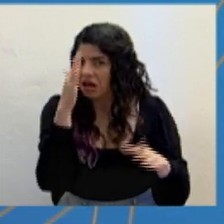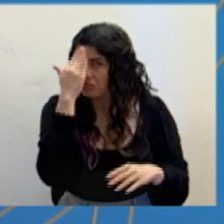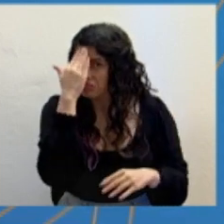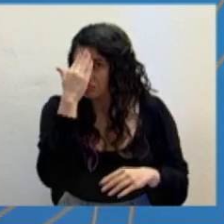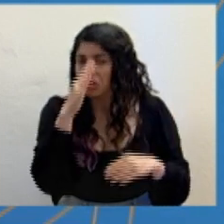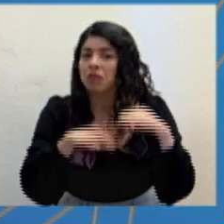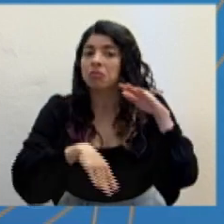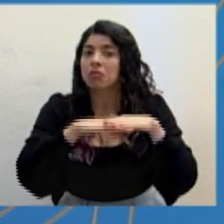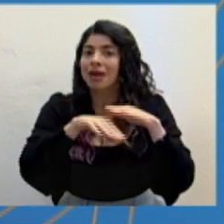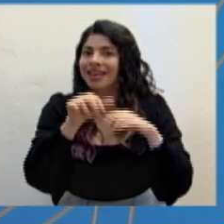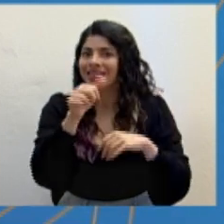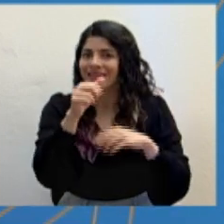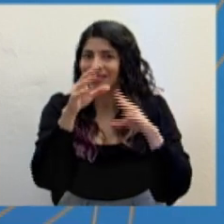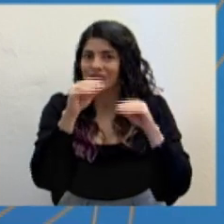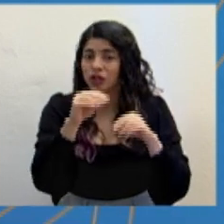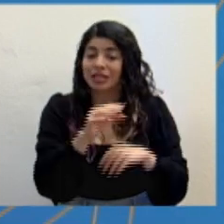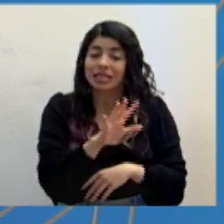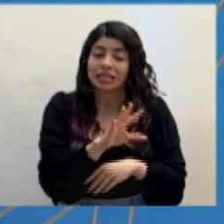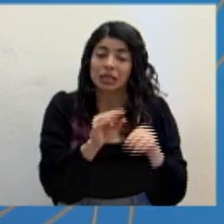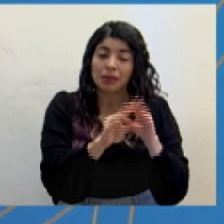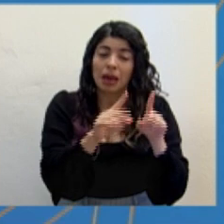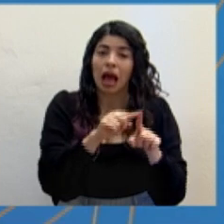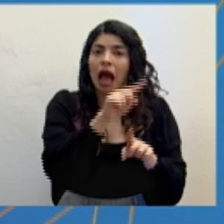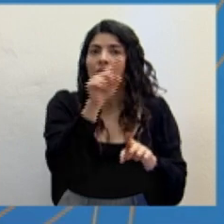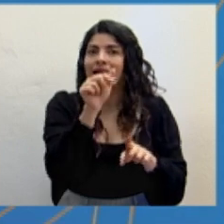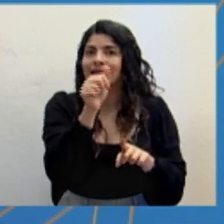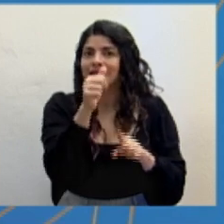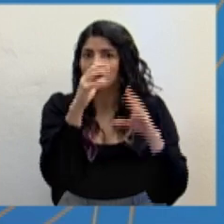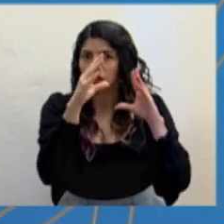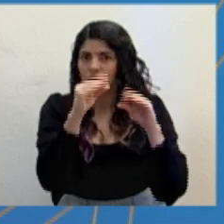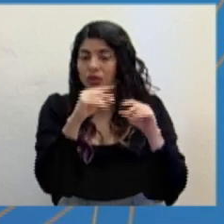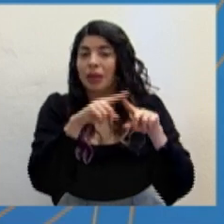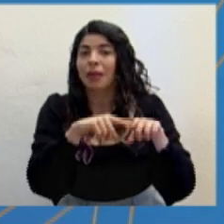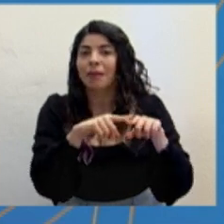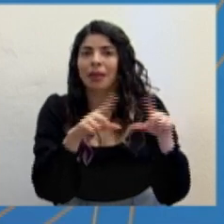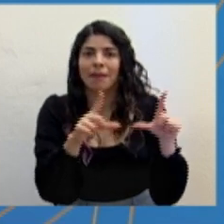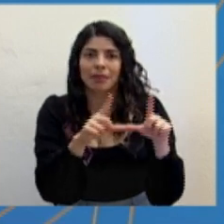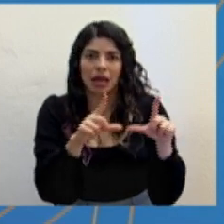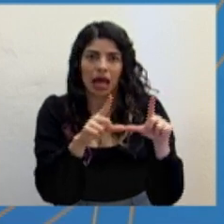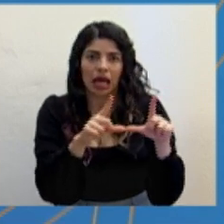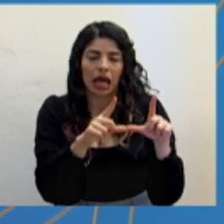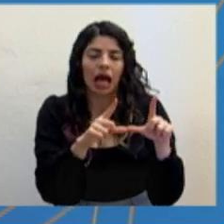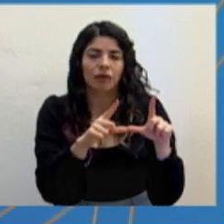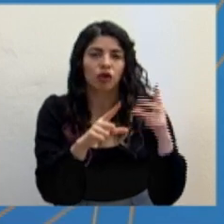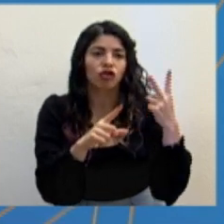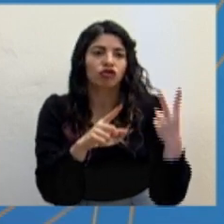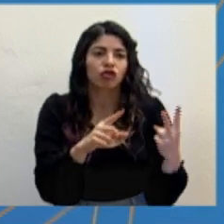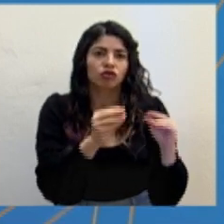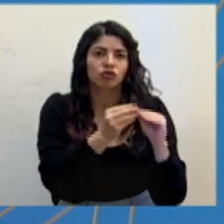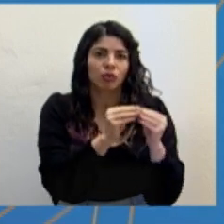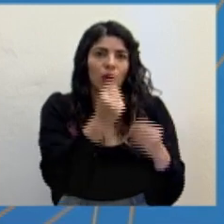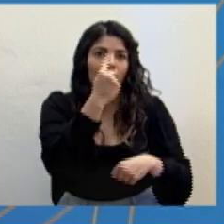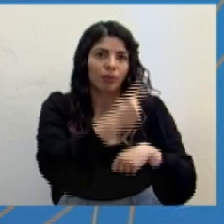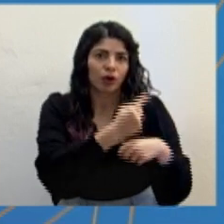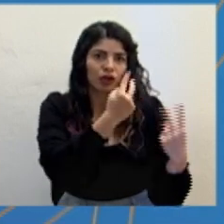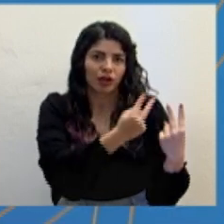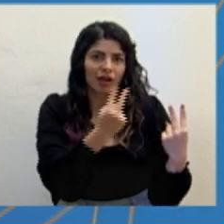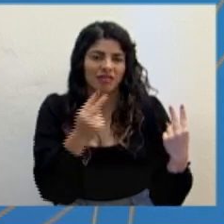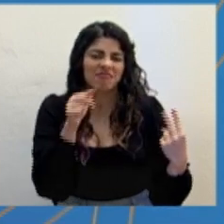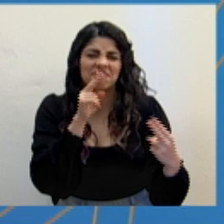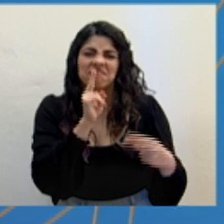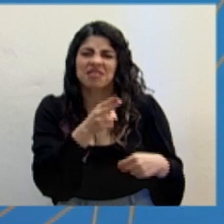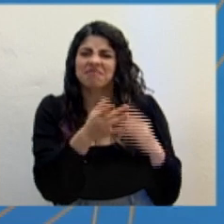las 10 de la noche, de 5 de la mañana a 10 de la noche, según los números de placa, a 2 números de placa por día, de acuerdo con la técnica que